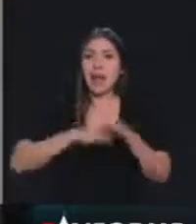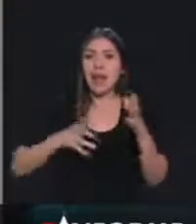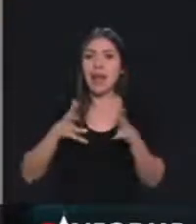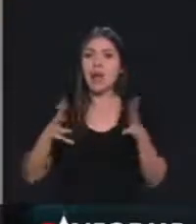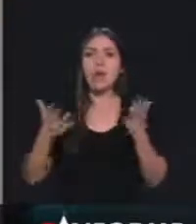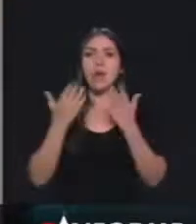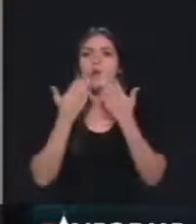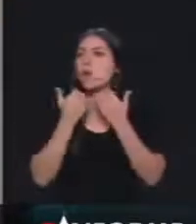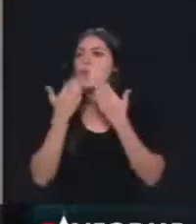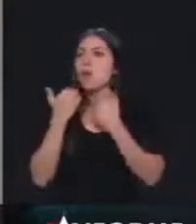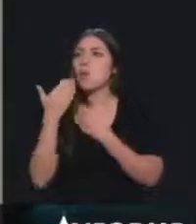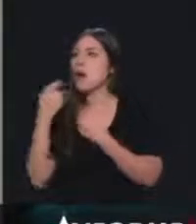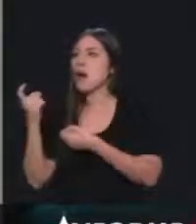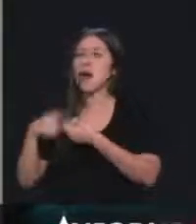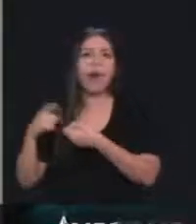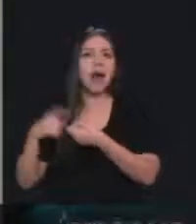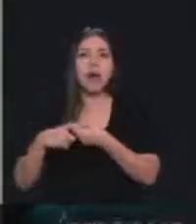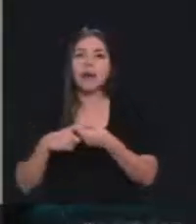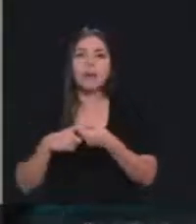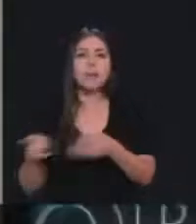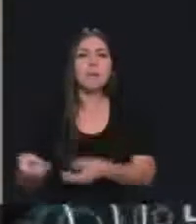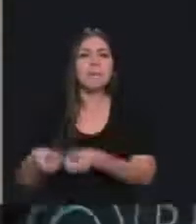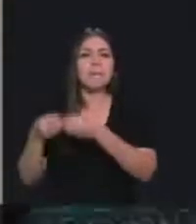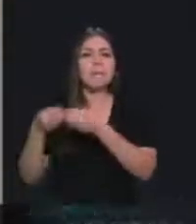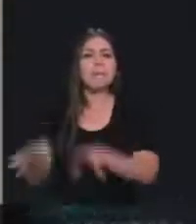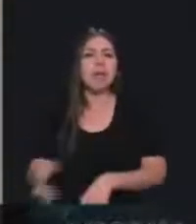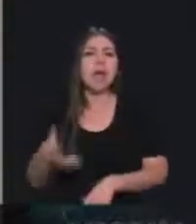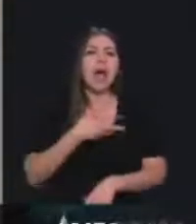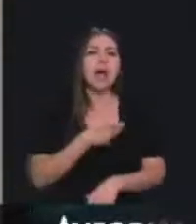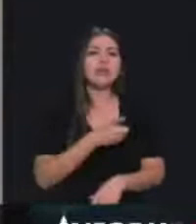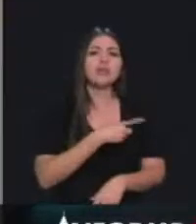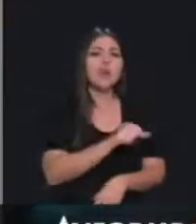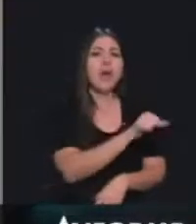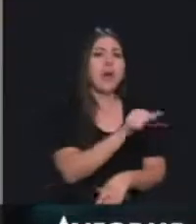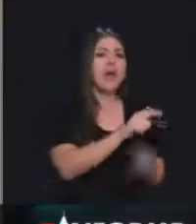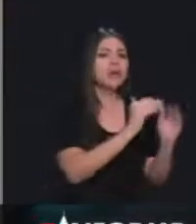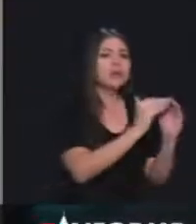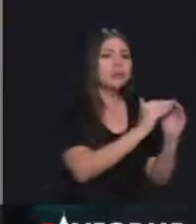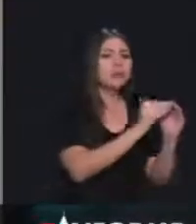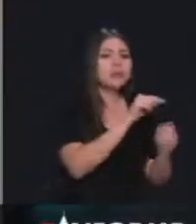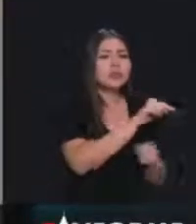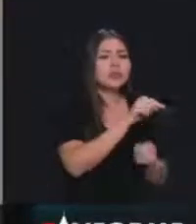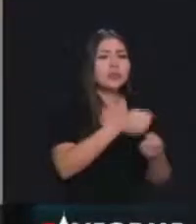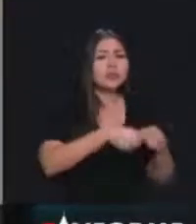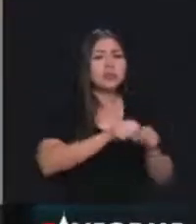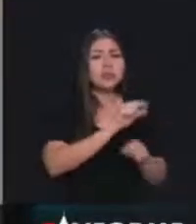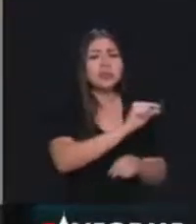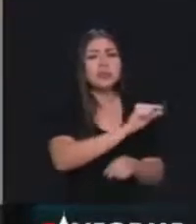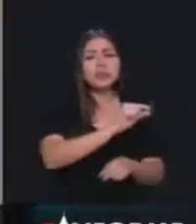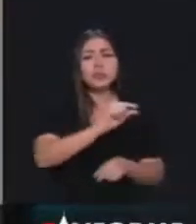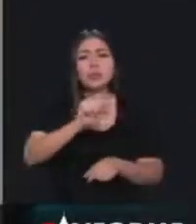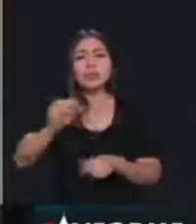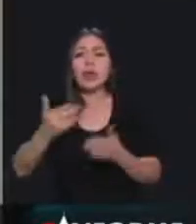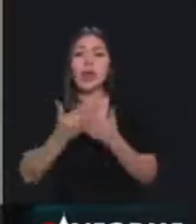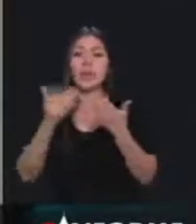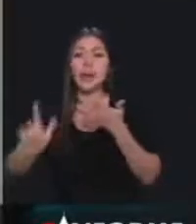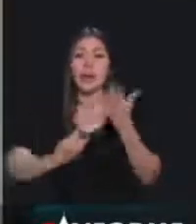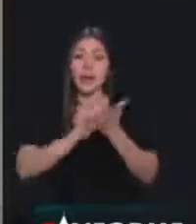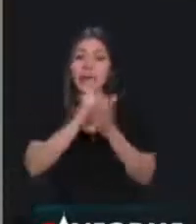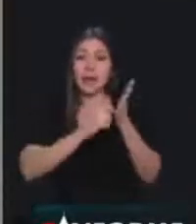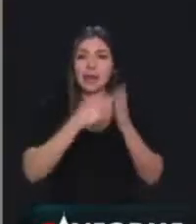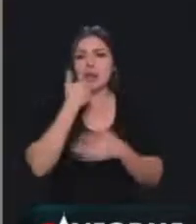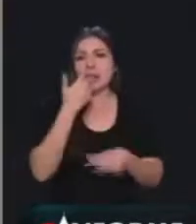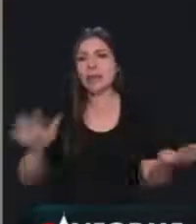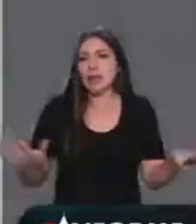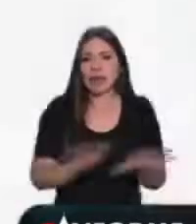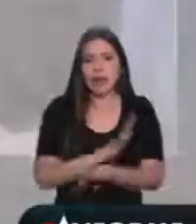casa. Con la reforma que se está planteando, se piensa revertir esto. Entonces, esto es por un lado